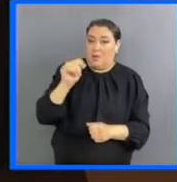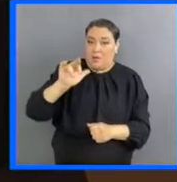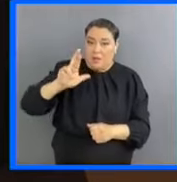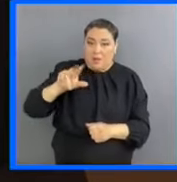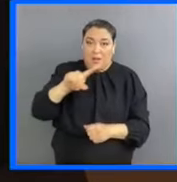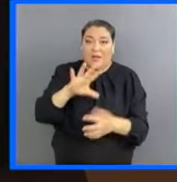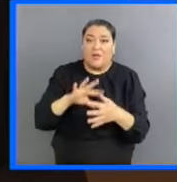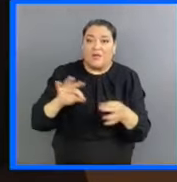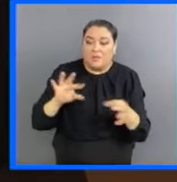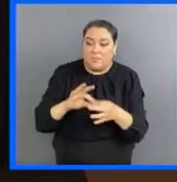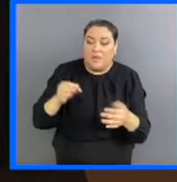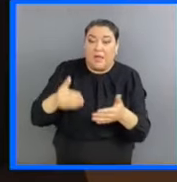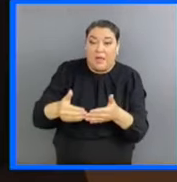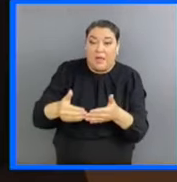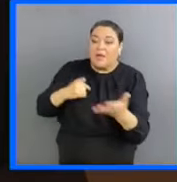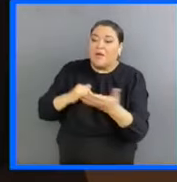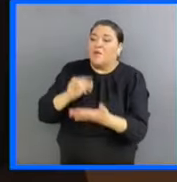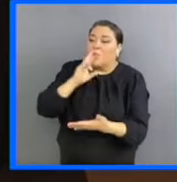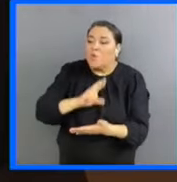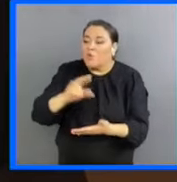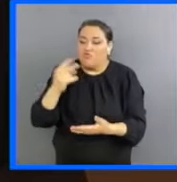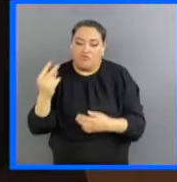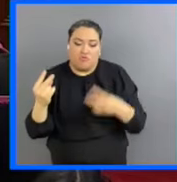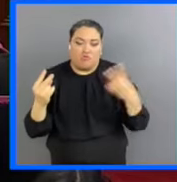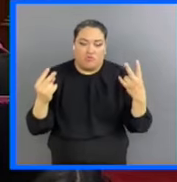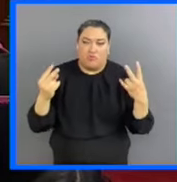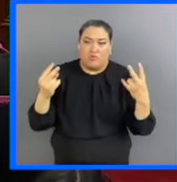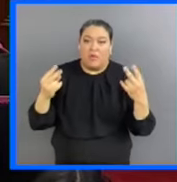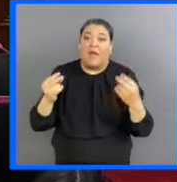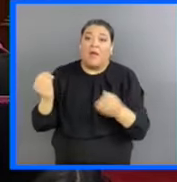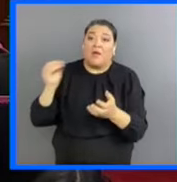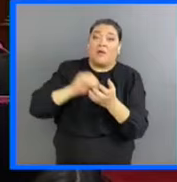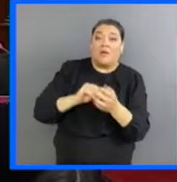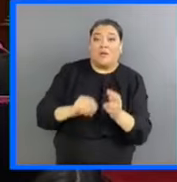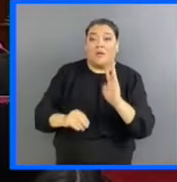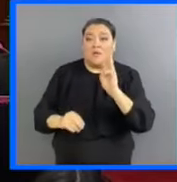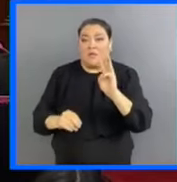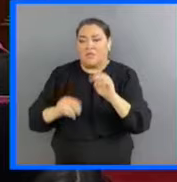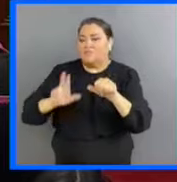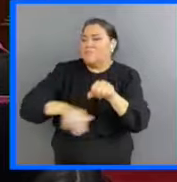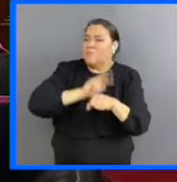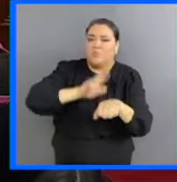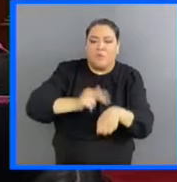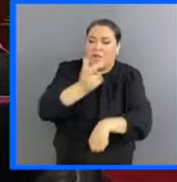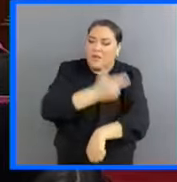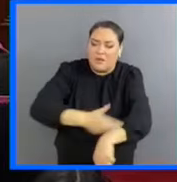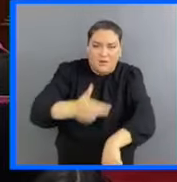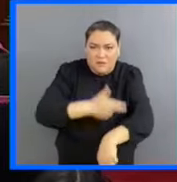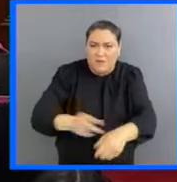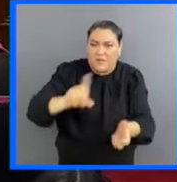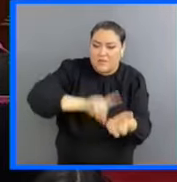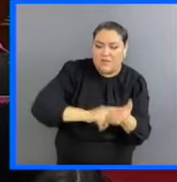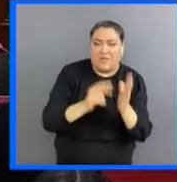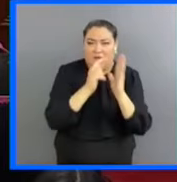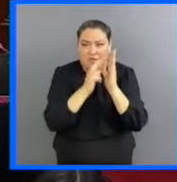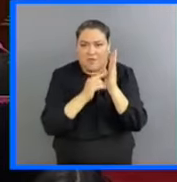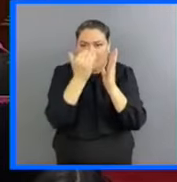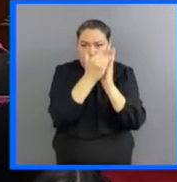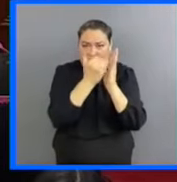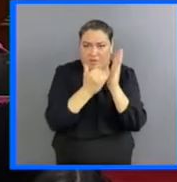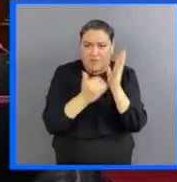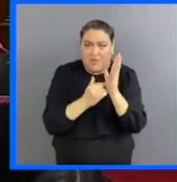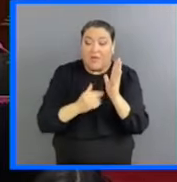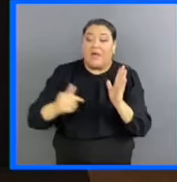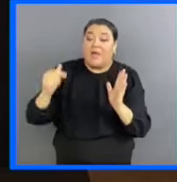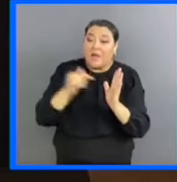de emitir un voto de calidad tenía carácter de trámite y por eso propuso que el recurso pudiera ser